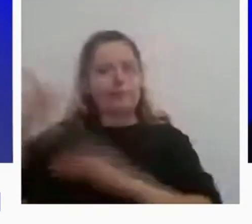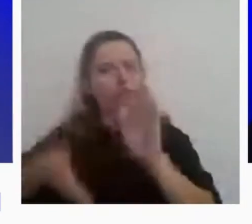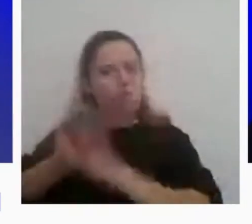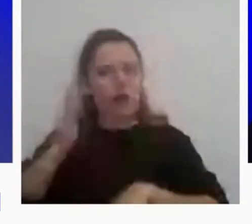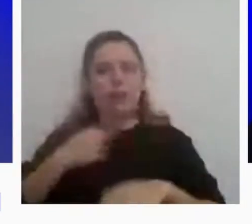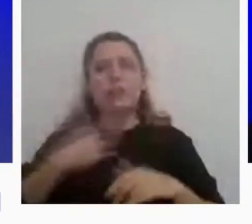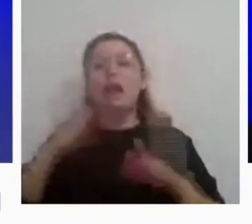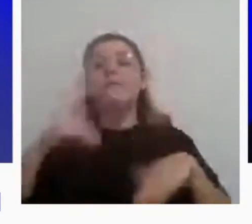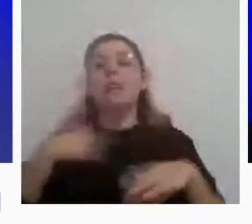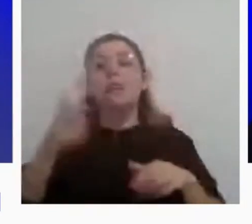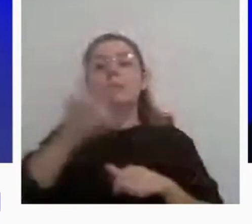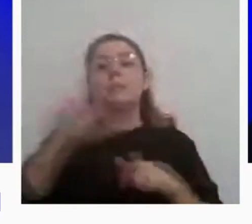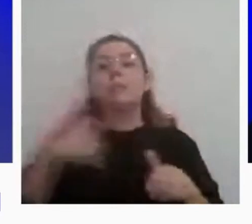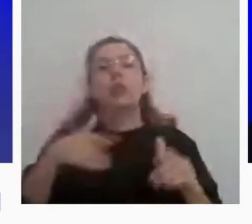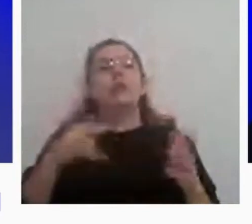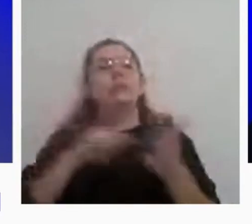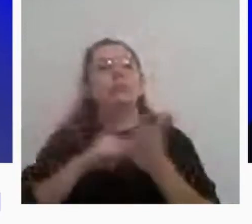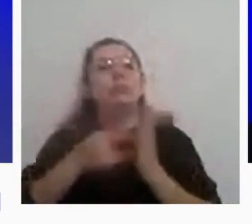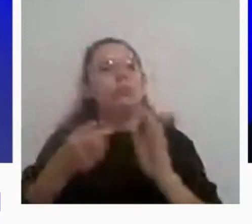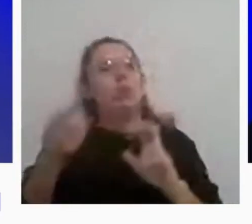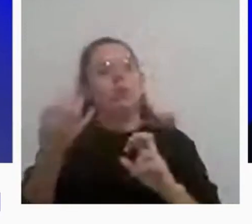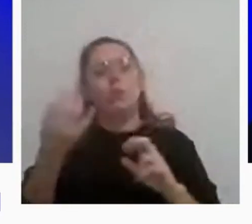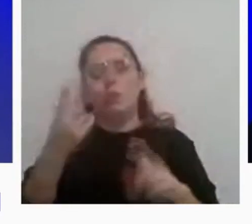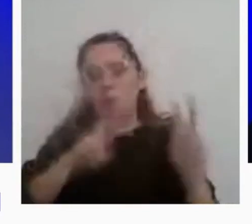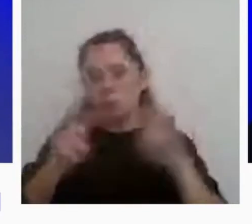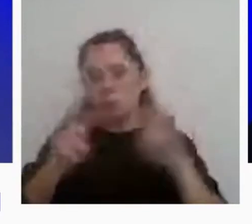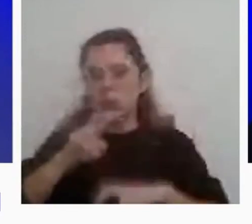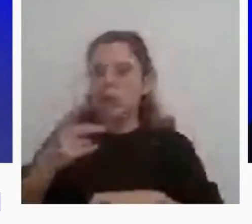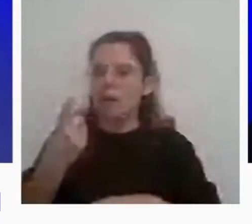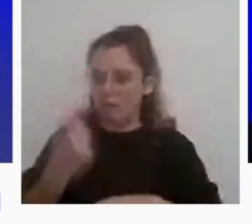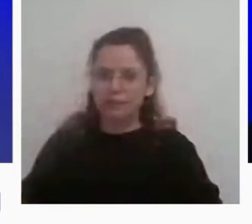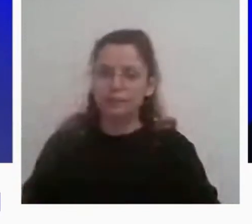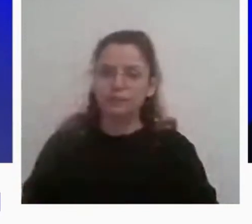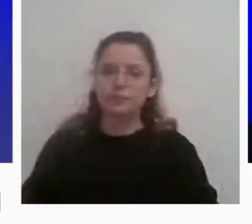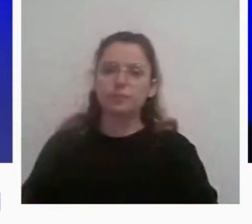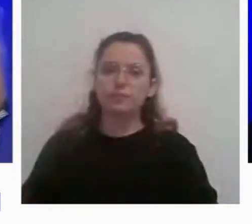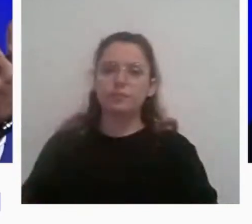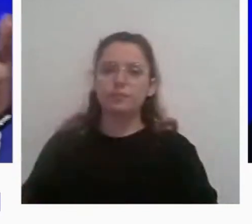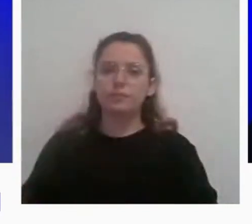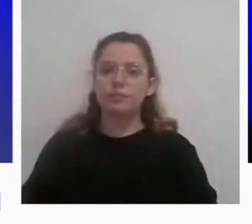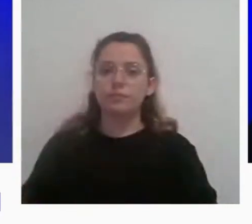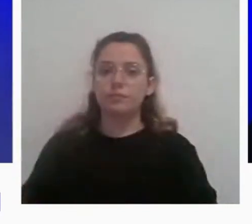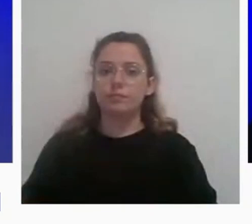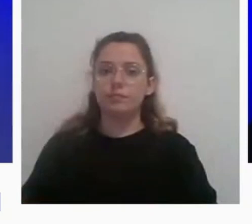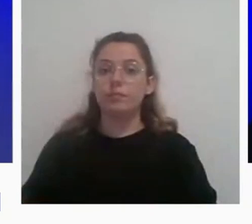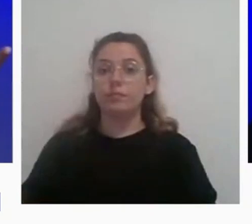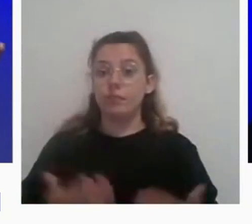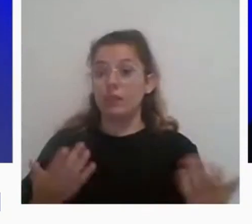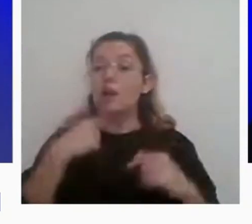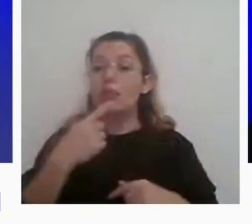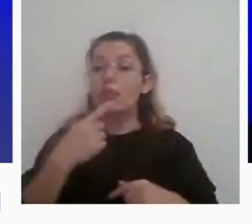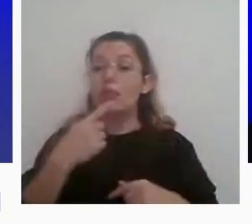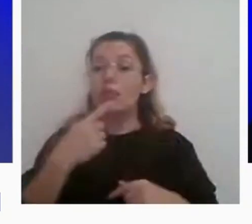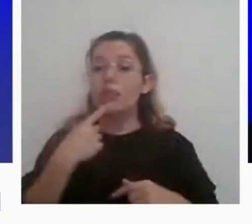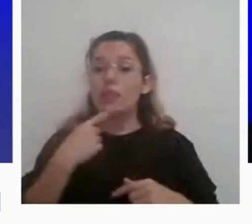hasta que encuentra la solución. Y justo, y siempre esto es gracioso y a toro, como se dice en Andalucía, a toro pasado queda mucho más gracioso, a mí Fernando Simón